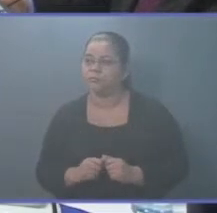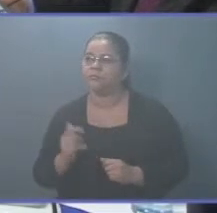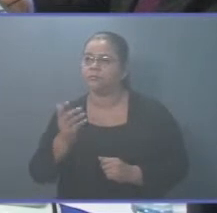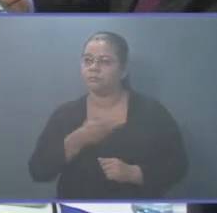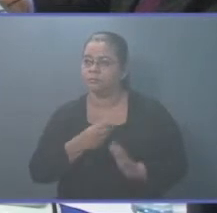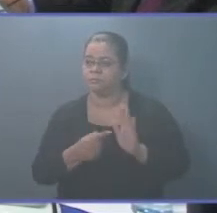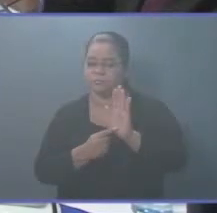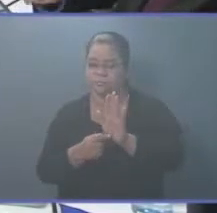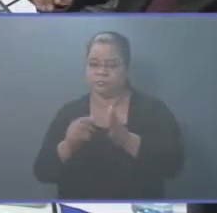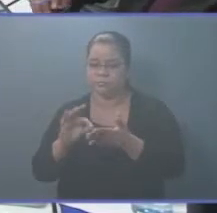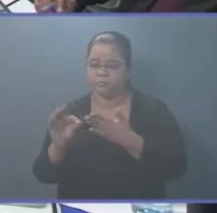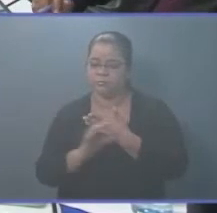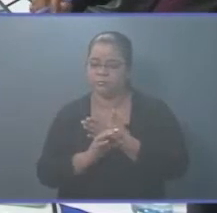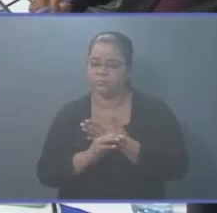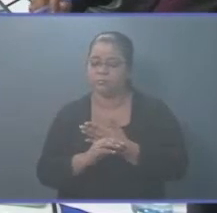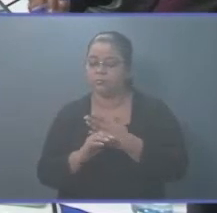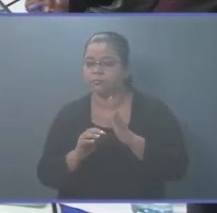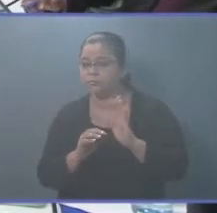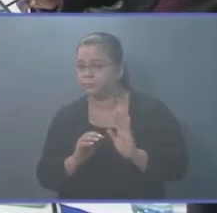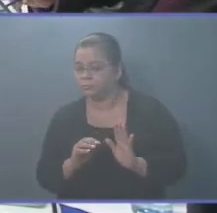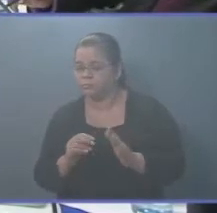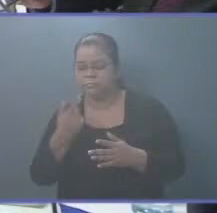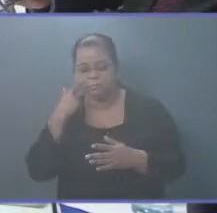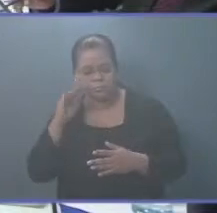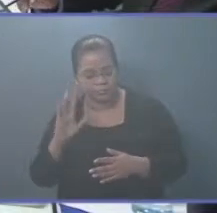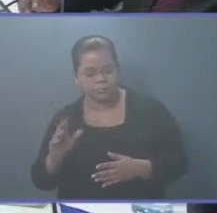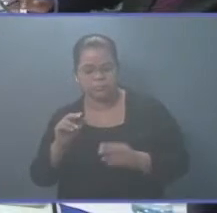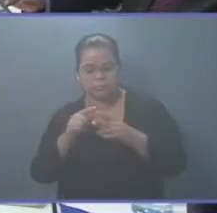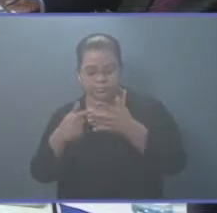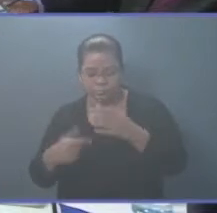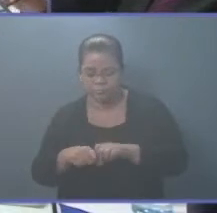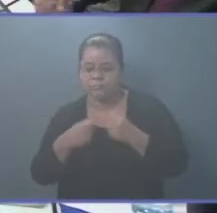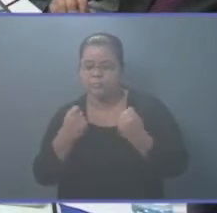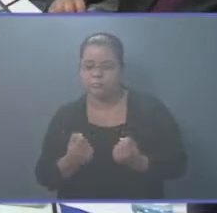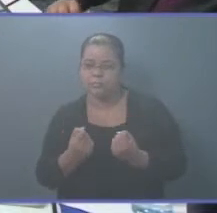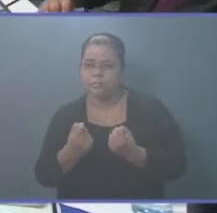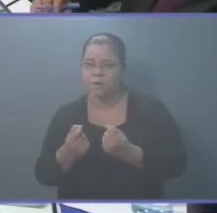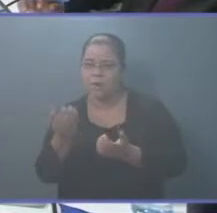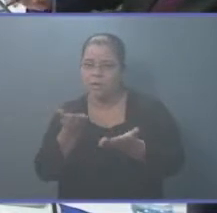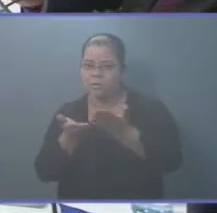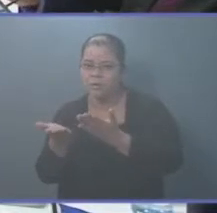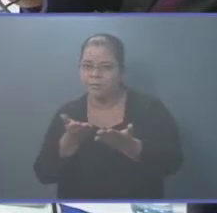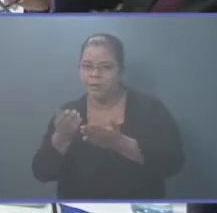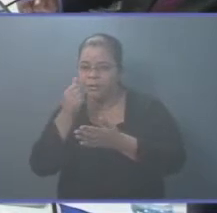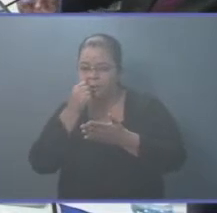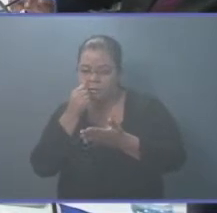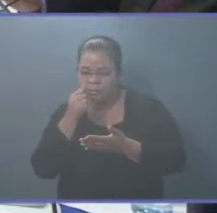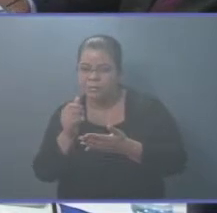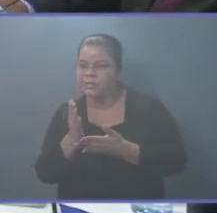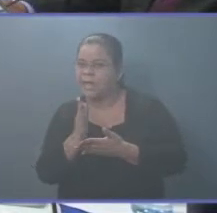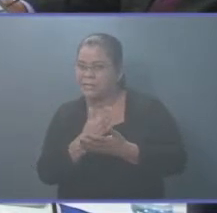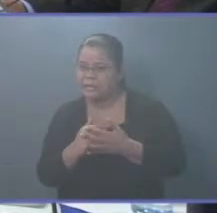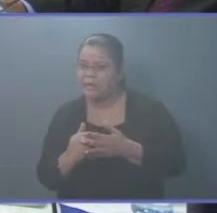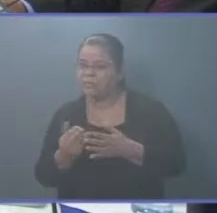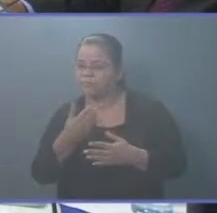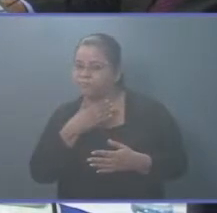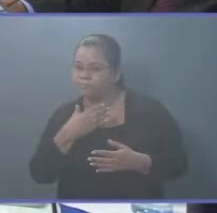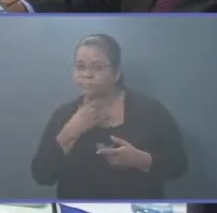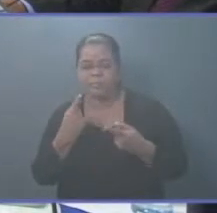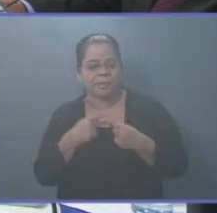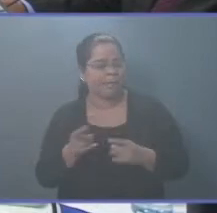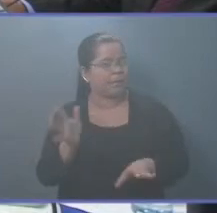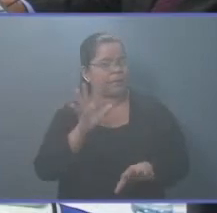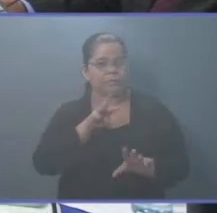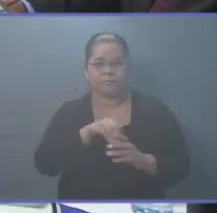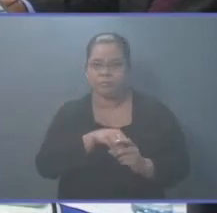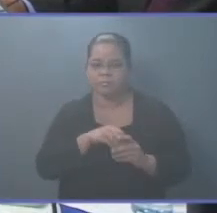presentaron el proyecto, pero el punto es que, por ejemplo, el delito de drogas, de tráfico de drogas, es un delito de realización compleja, pero no se mete dentro